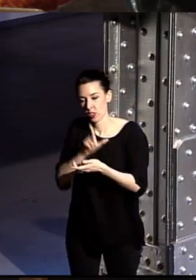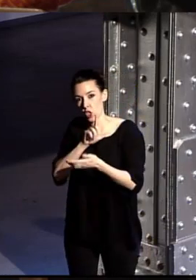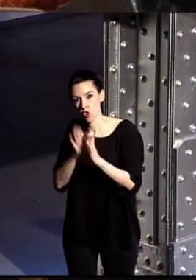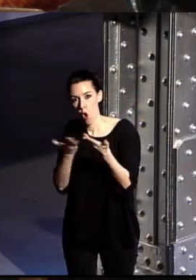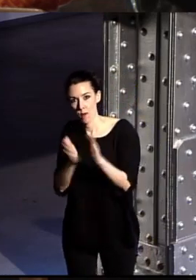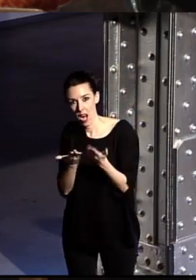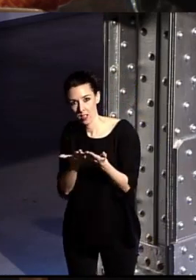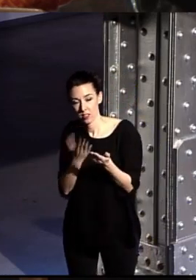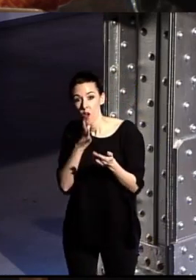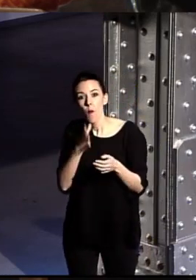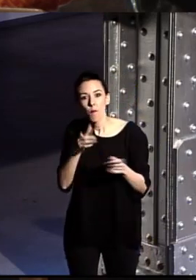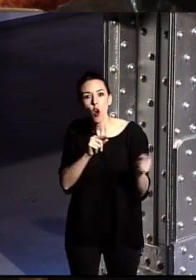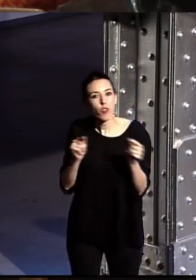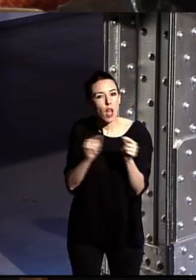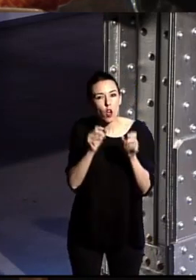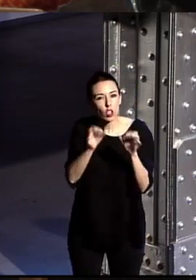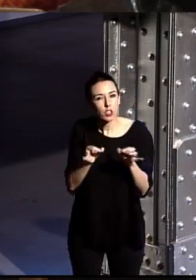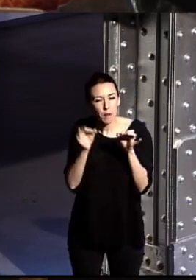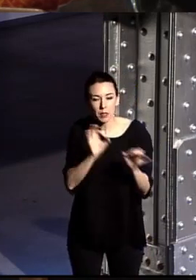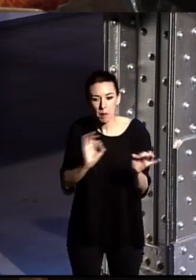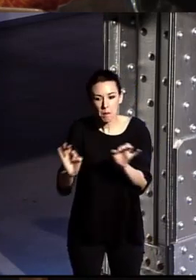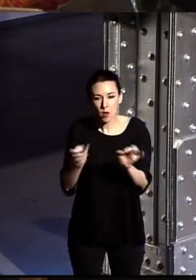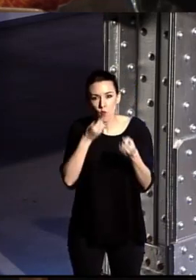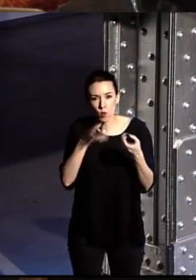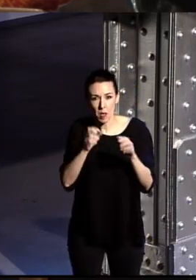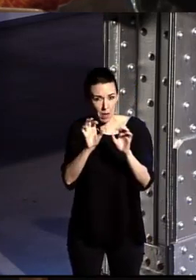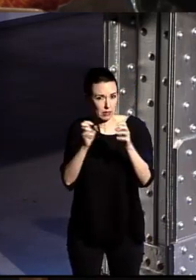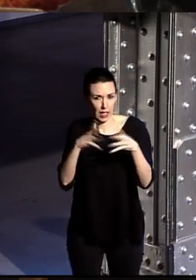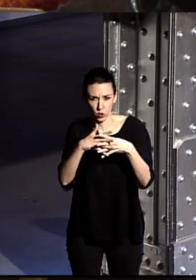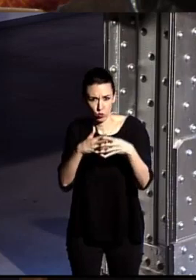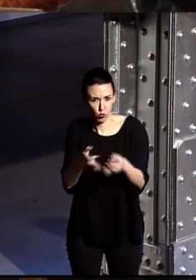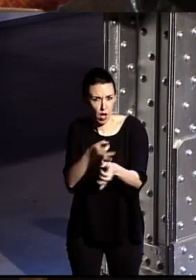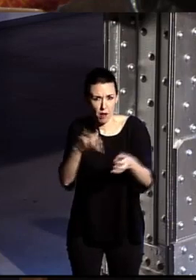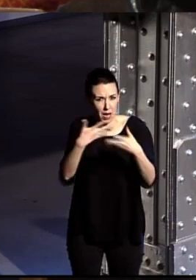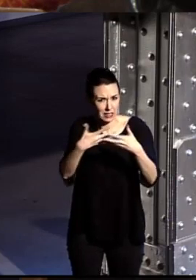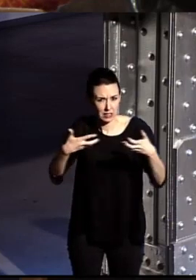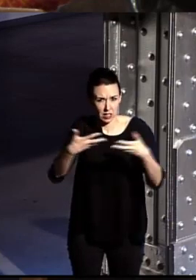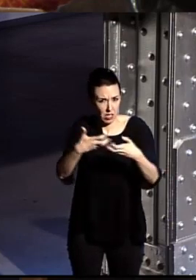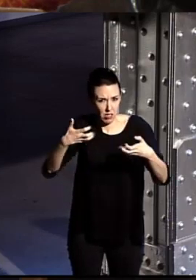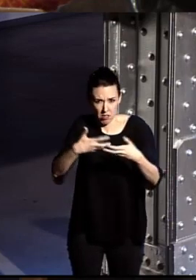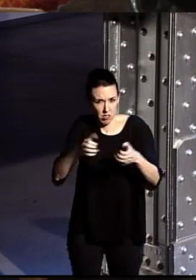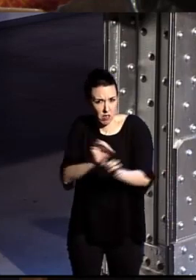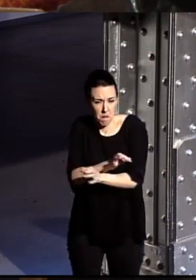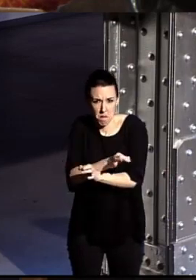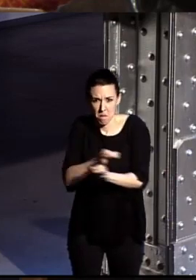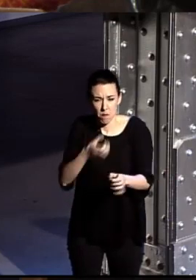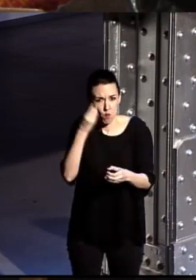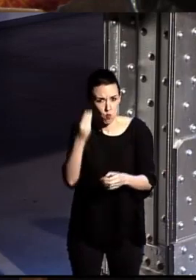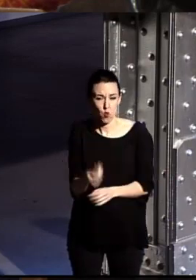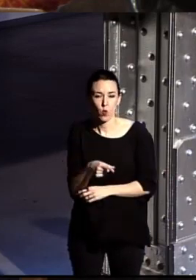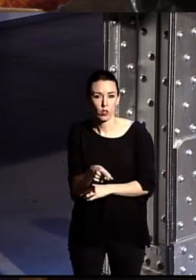por eso sus diálogos siempre están muy bien organizados y desde el punto de vista estructural y semánticos y gramaticales son muy, muy